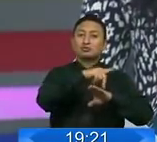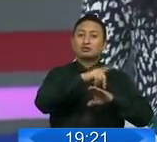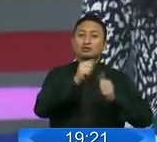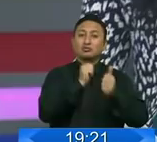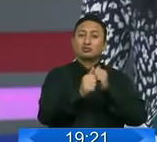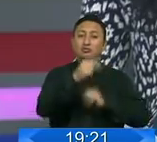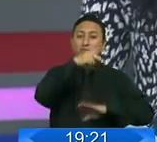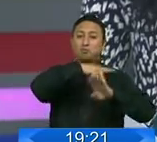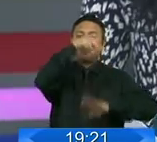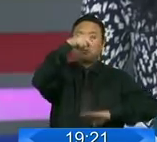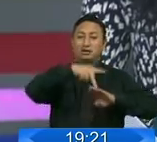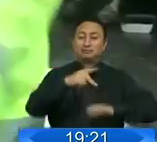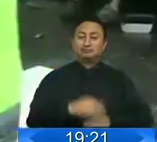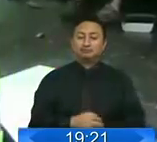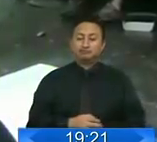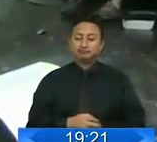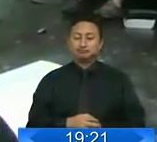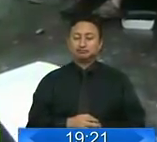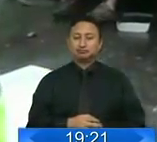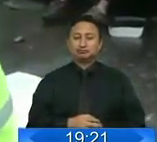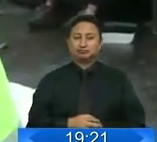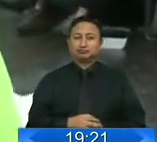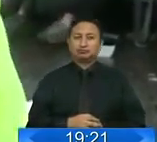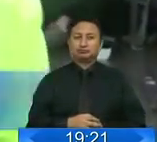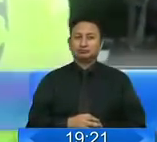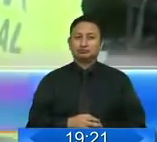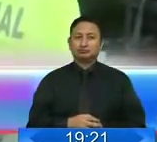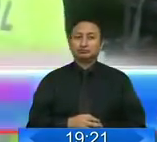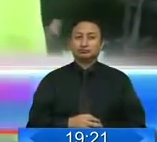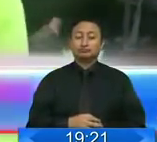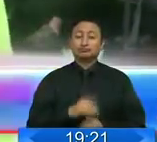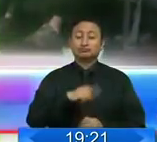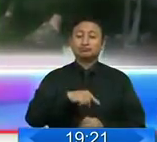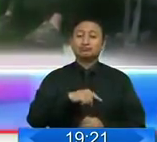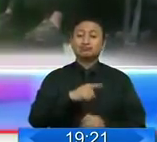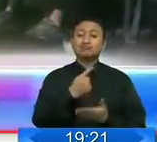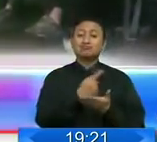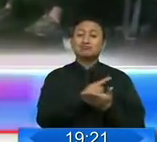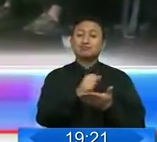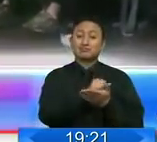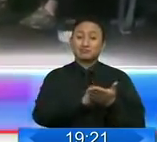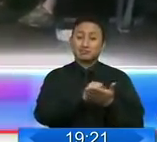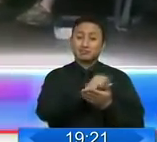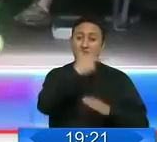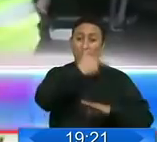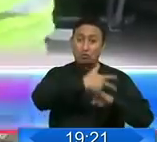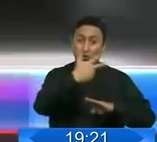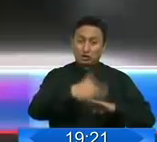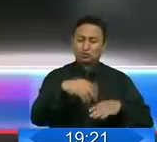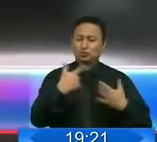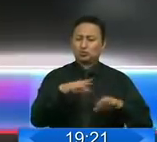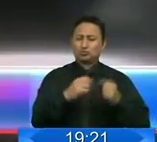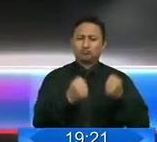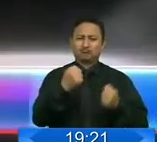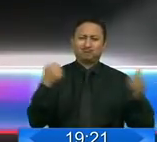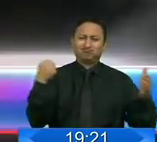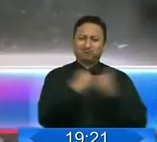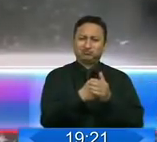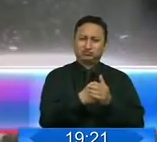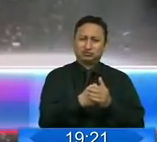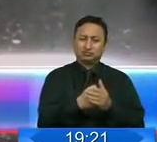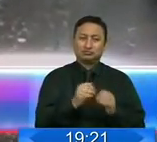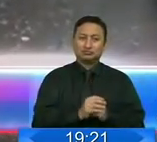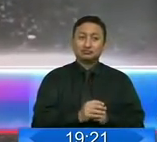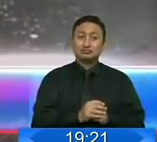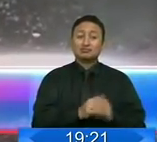Pichincha. La Semana Santa en Chimborazo se cerró con un fatal accidente de tránsito que dejó como saldo trágico a 6